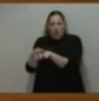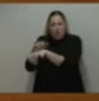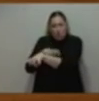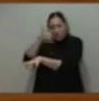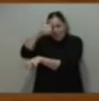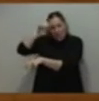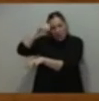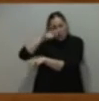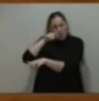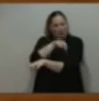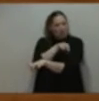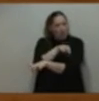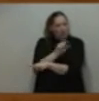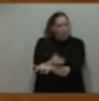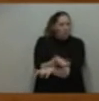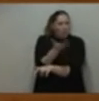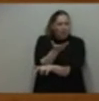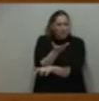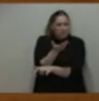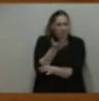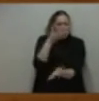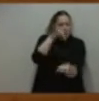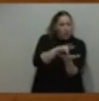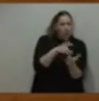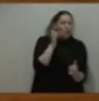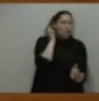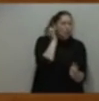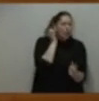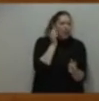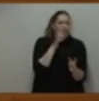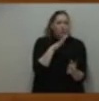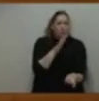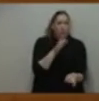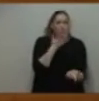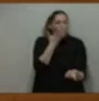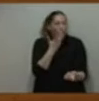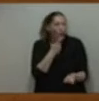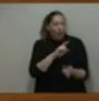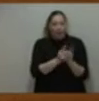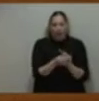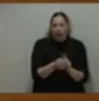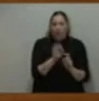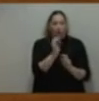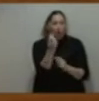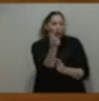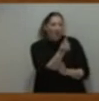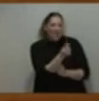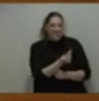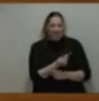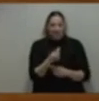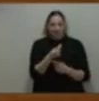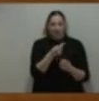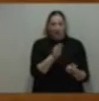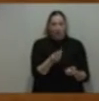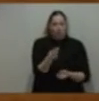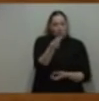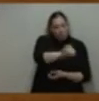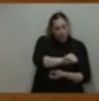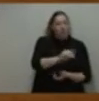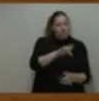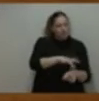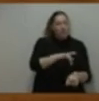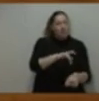masculino, pero que cuando se destinan al público femenino simplemente por un cambio de color o de estética en el diseño del producto se incrementa sensiblemente